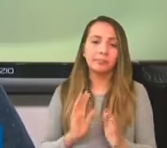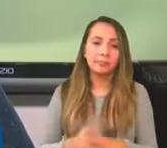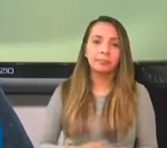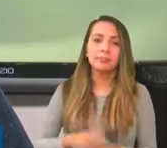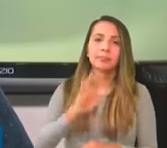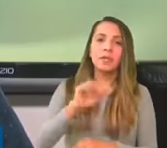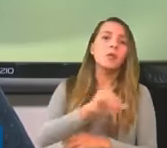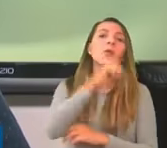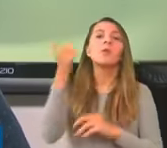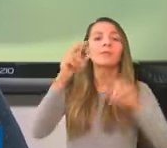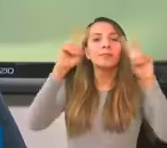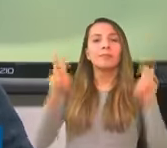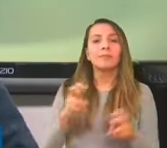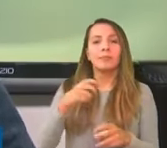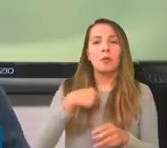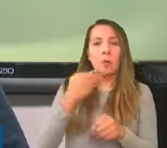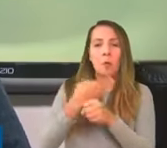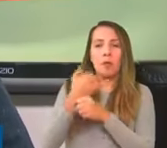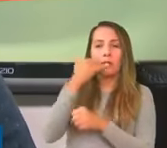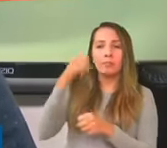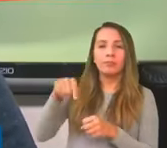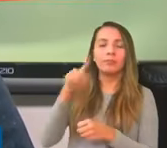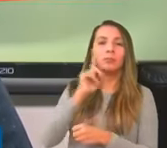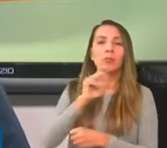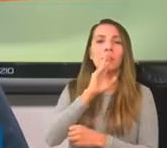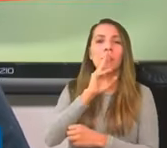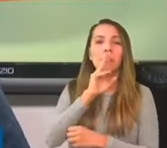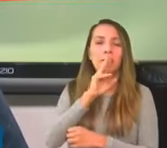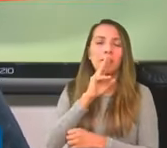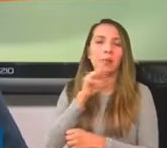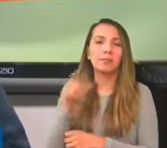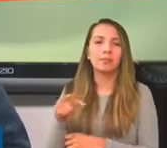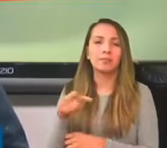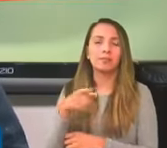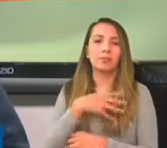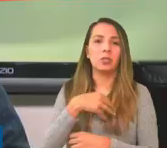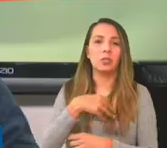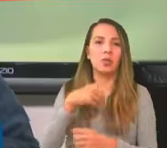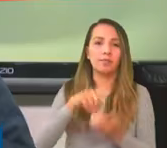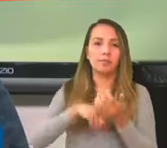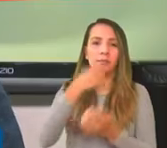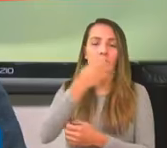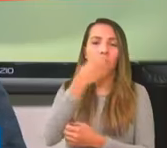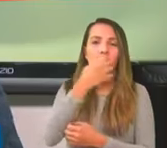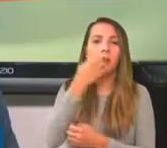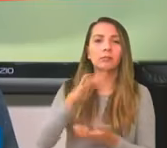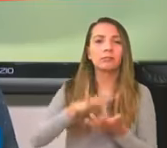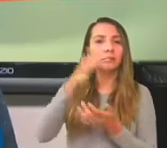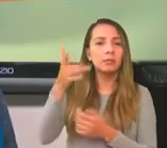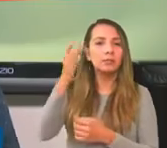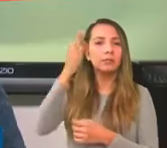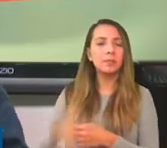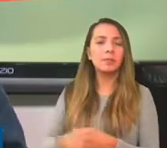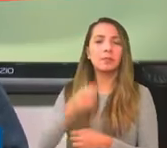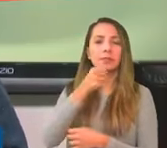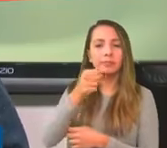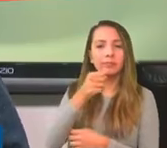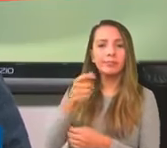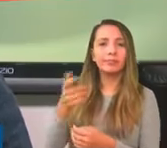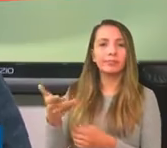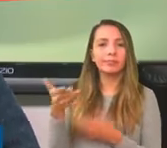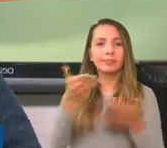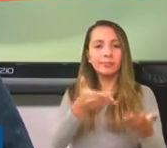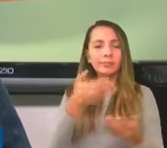el cual le agradezco la atención y su paciencia de estar aquí en la línea telefónica. Le doy la bienvenida. Gracias, si se gusta presentar,